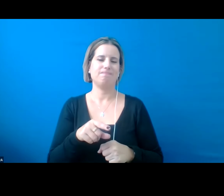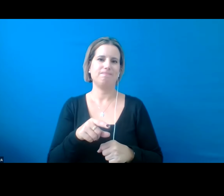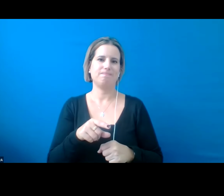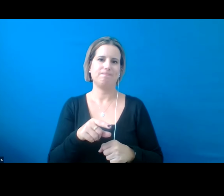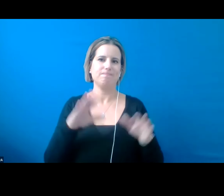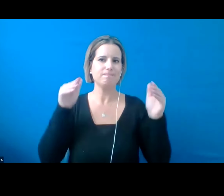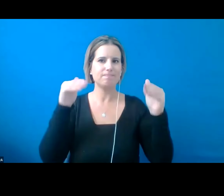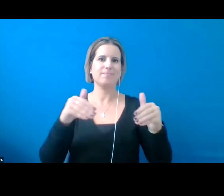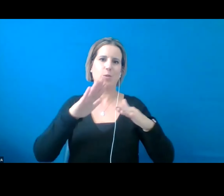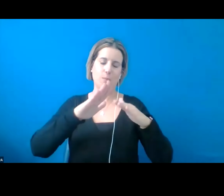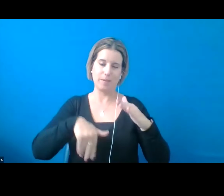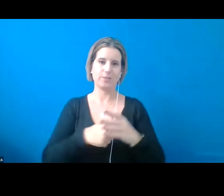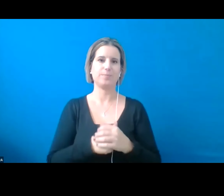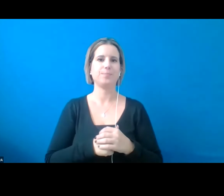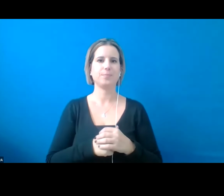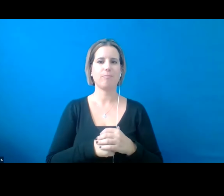los CAI